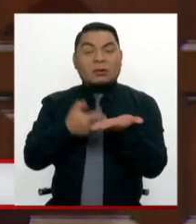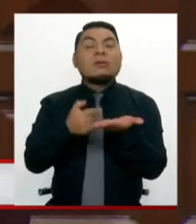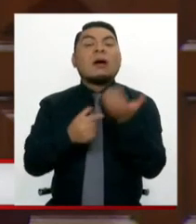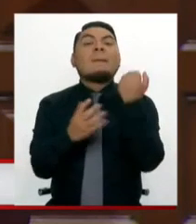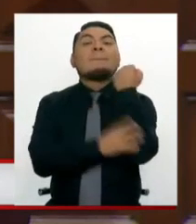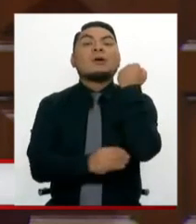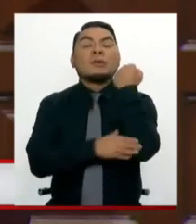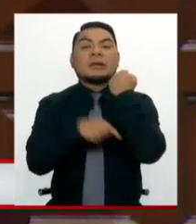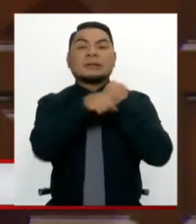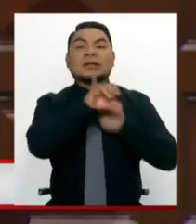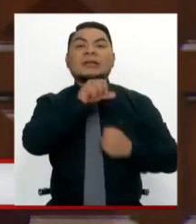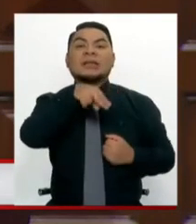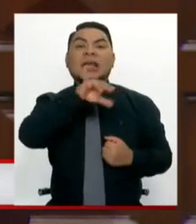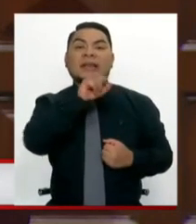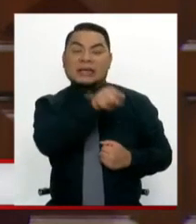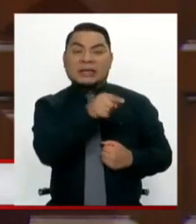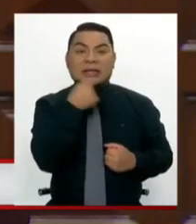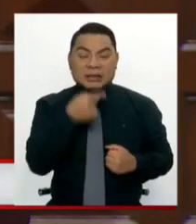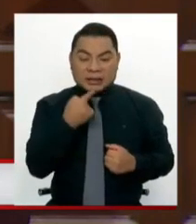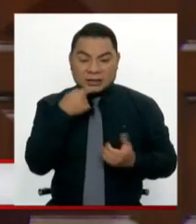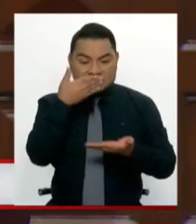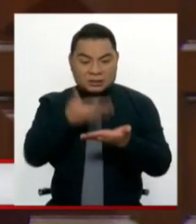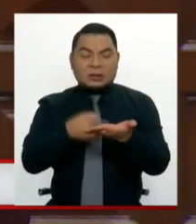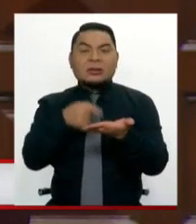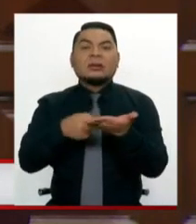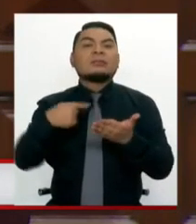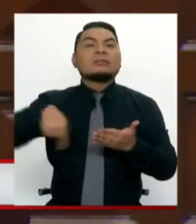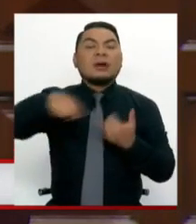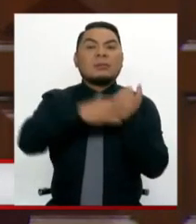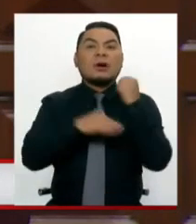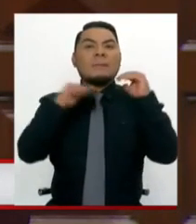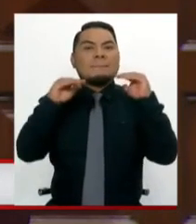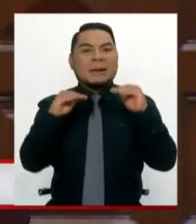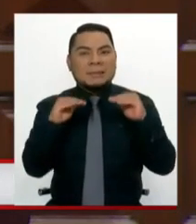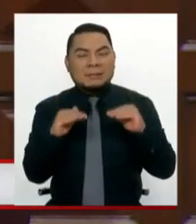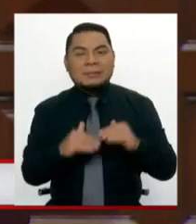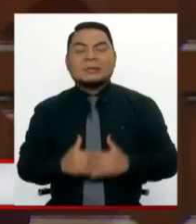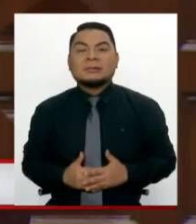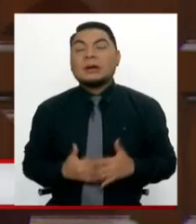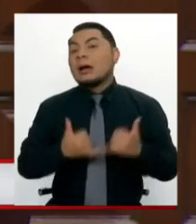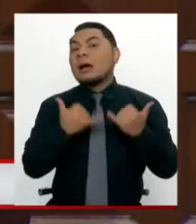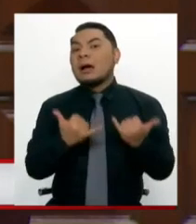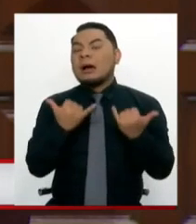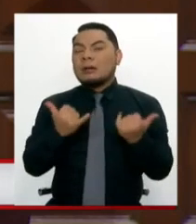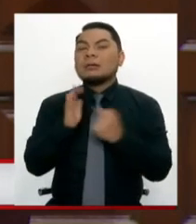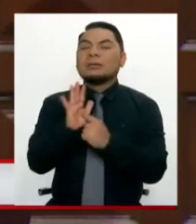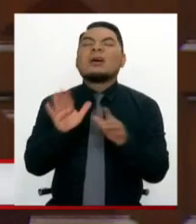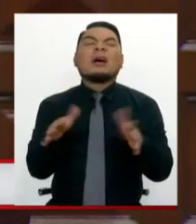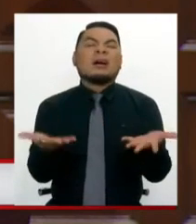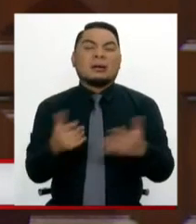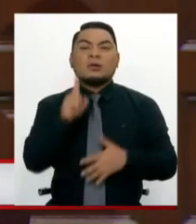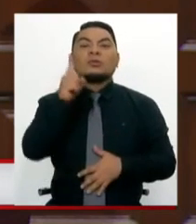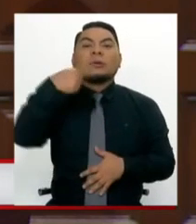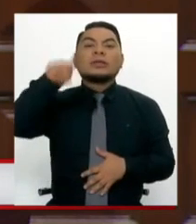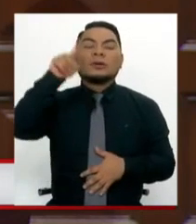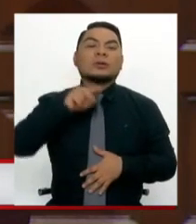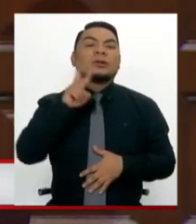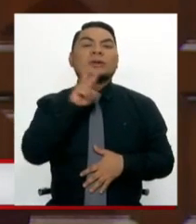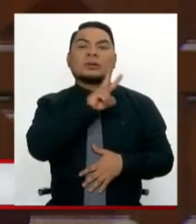pobreza del INEI indica que hemos disminuido y se encuentran, y hoy el día de hoy contamos con